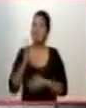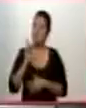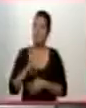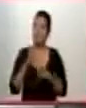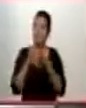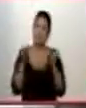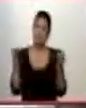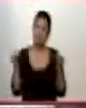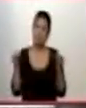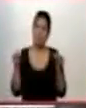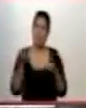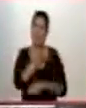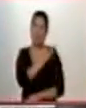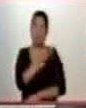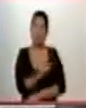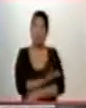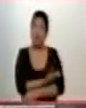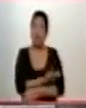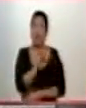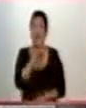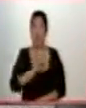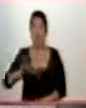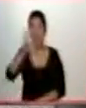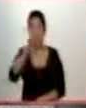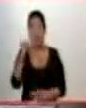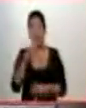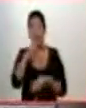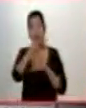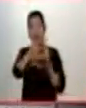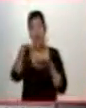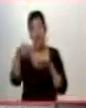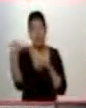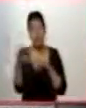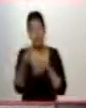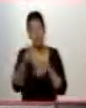logística energética de la región, bueno, hoy el Caribe es un espacio completo en todo.